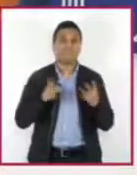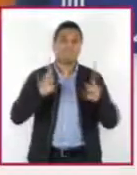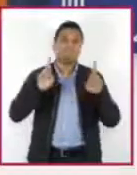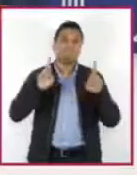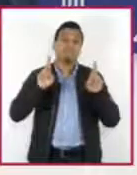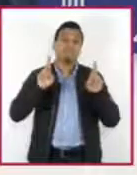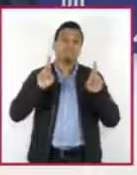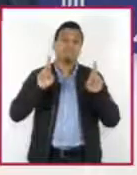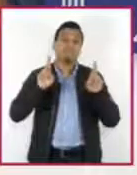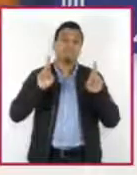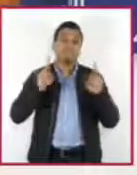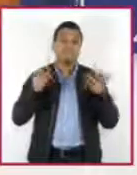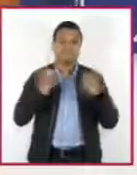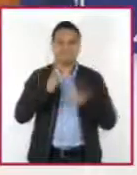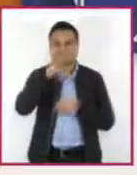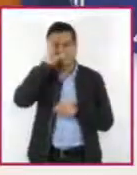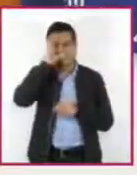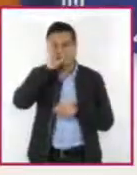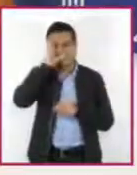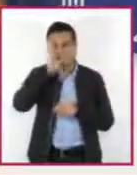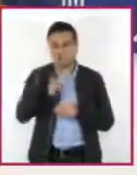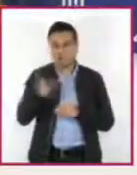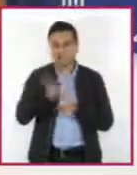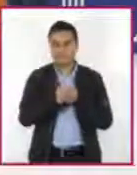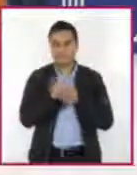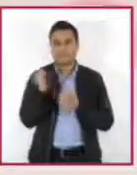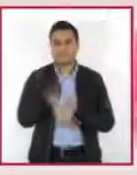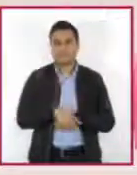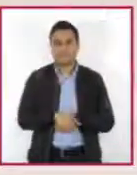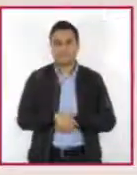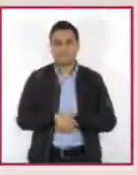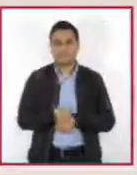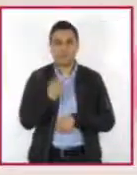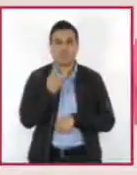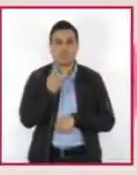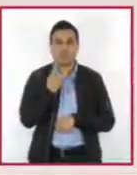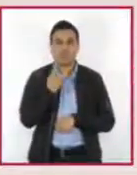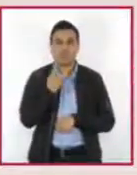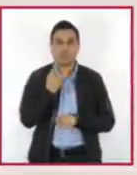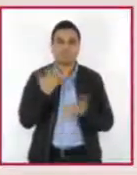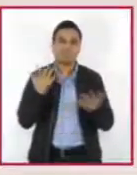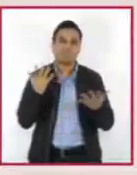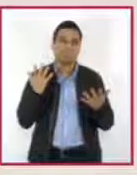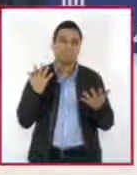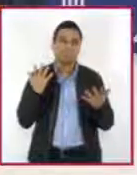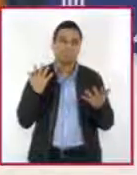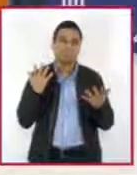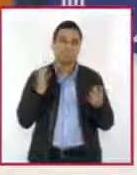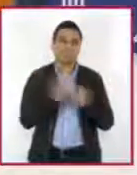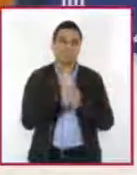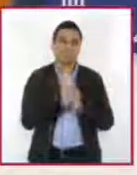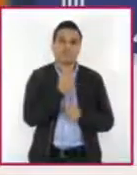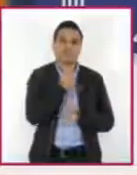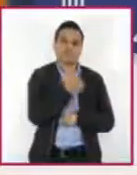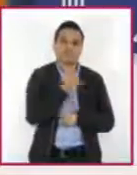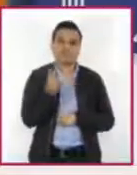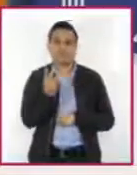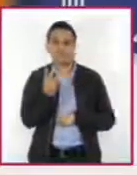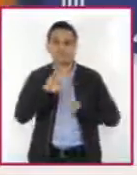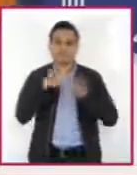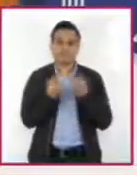Casi, casi. El otro. Uno. Uno y tres. Sí, cuatro. Uno,